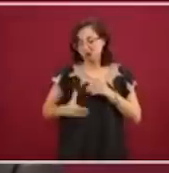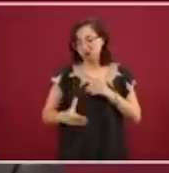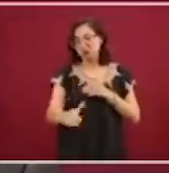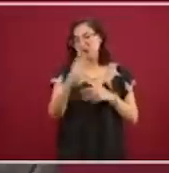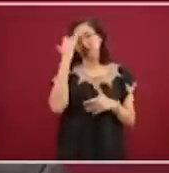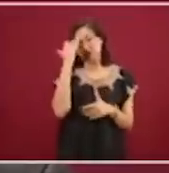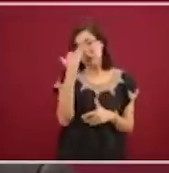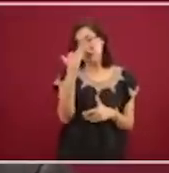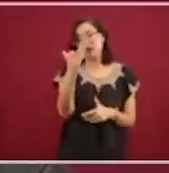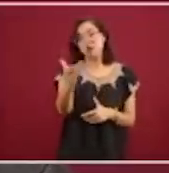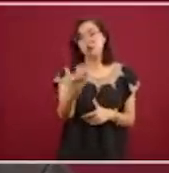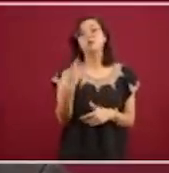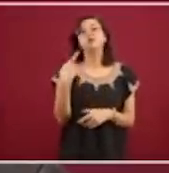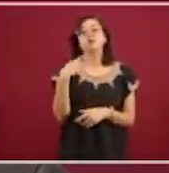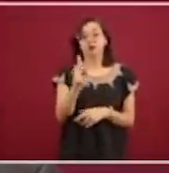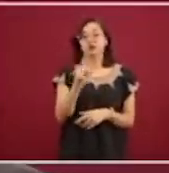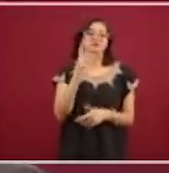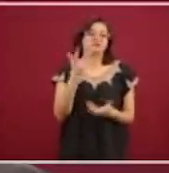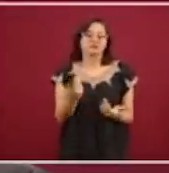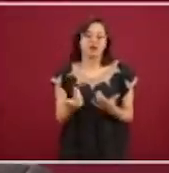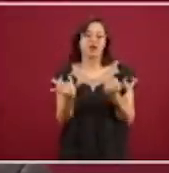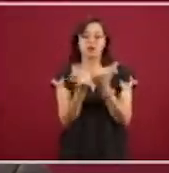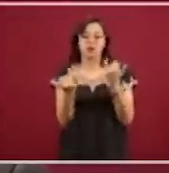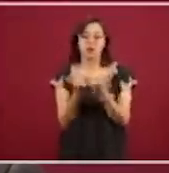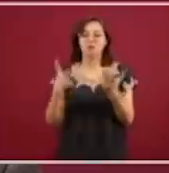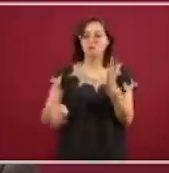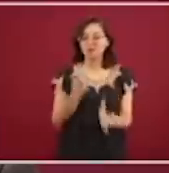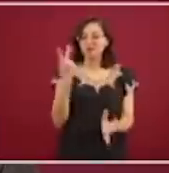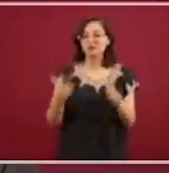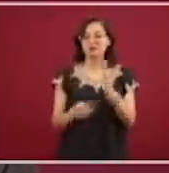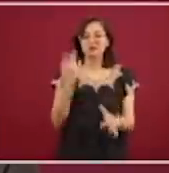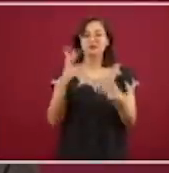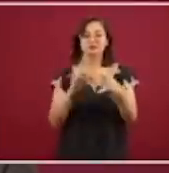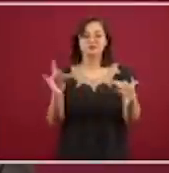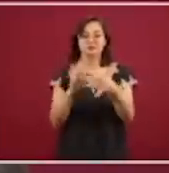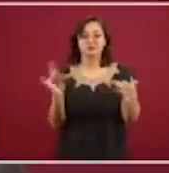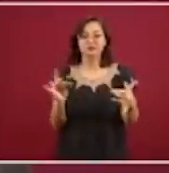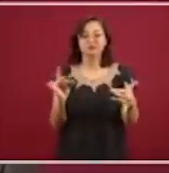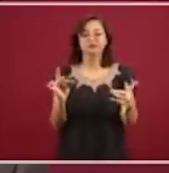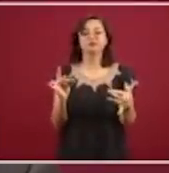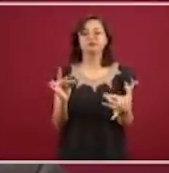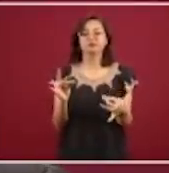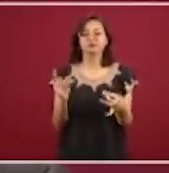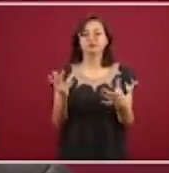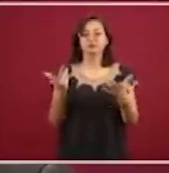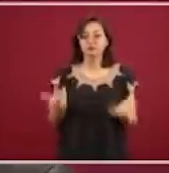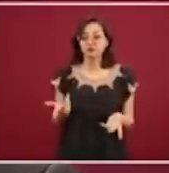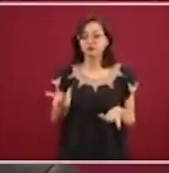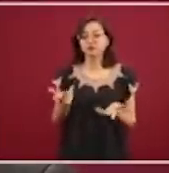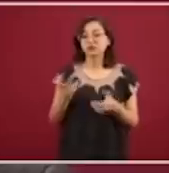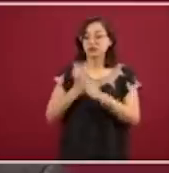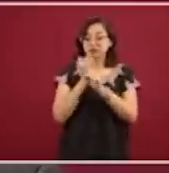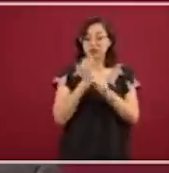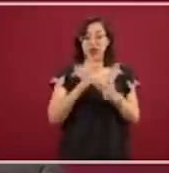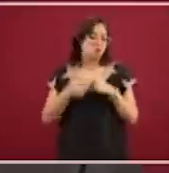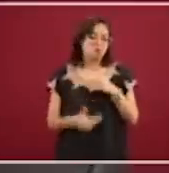largo tiempo. Pero también hemos explicado que el conocimiento científico todavía está en